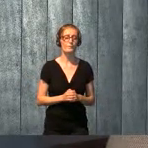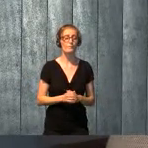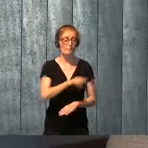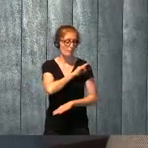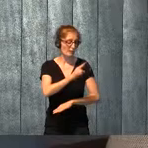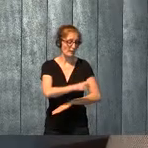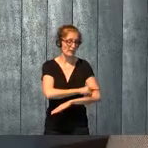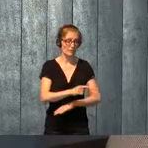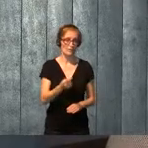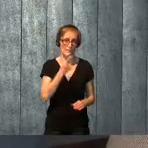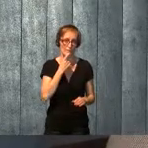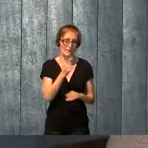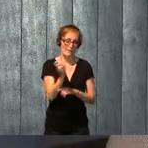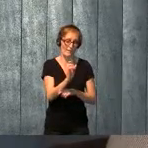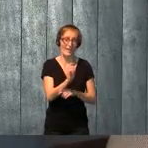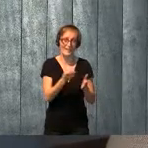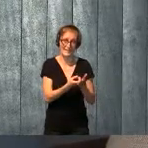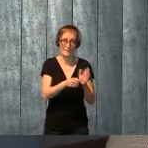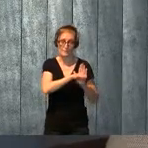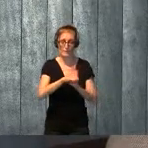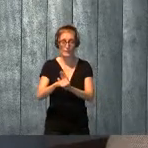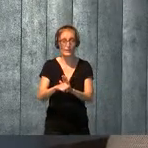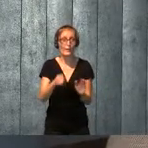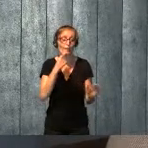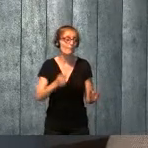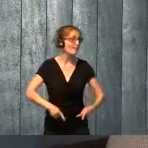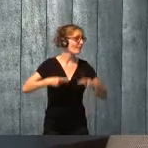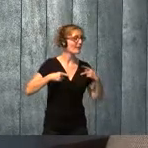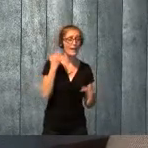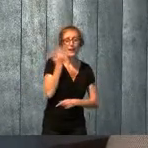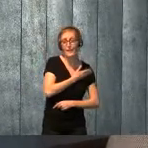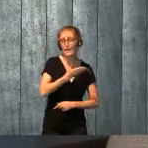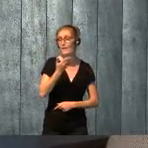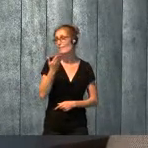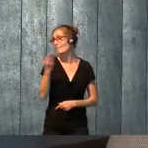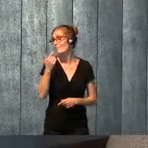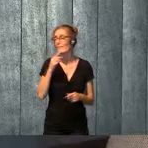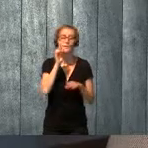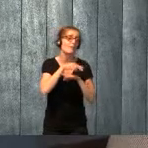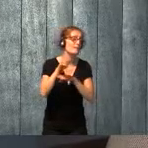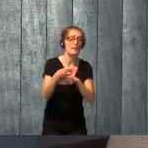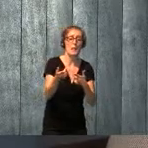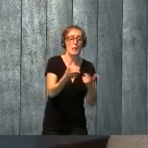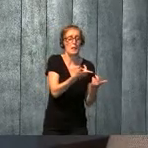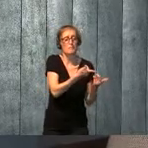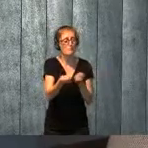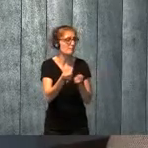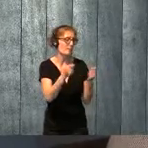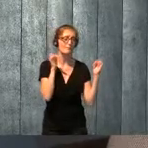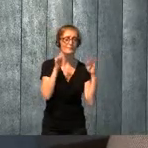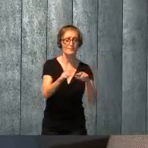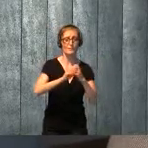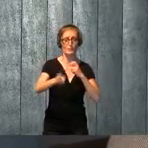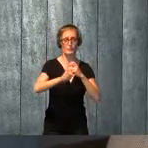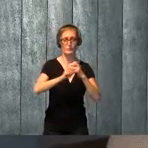que sea amable para vivir, para trabajar y para visitar, con un transporte público que no sea contaminante y no